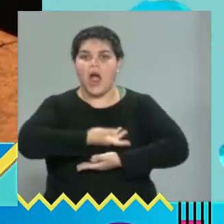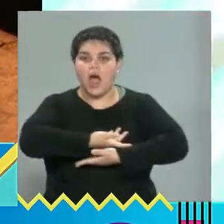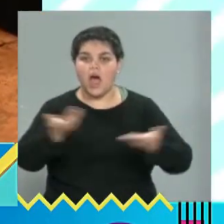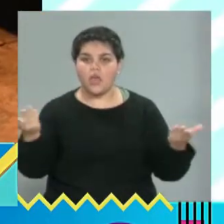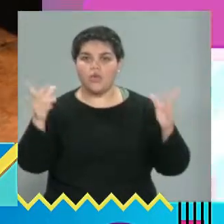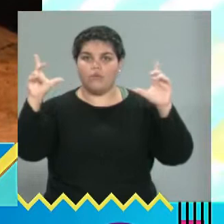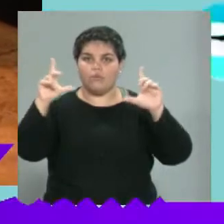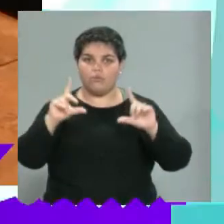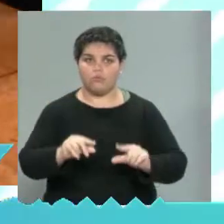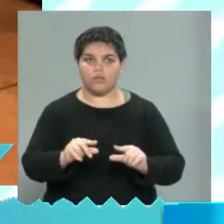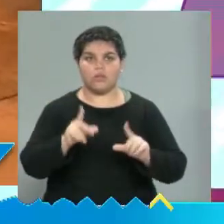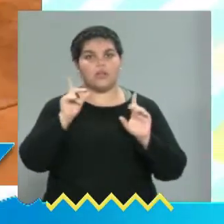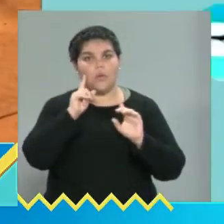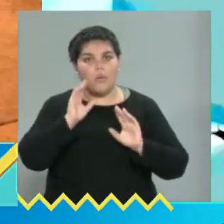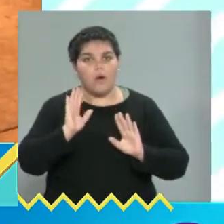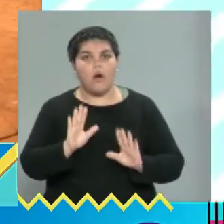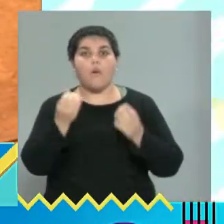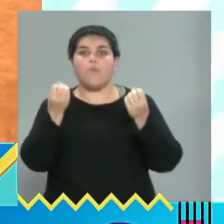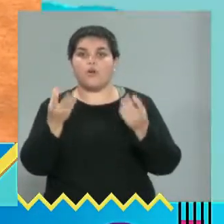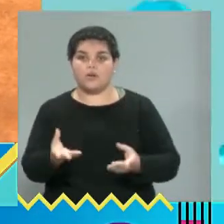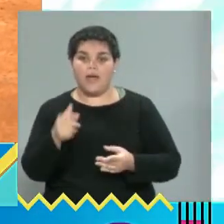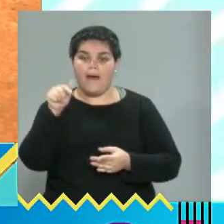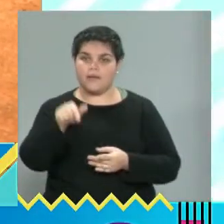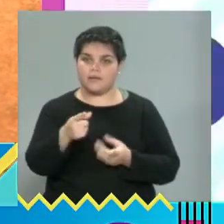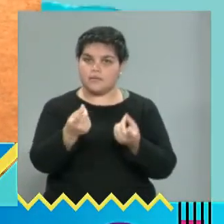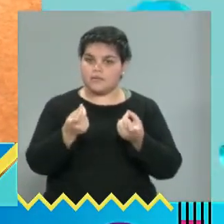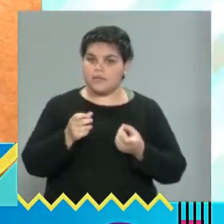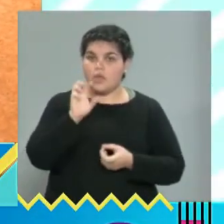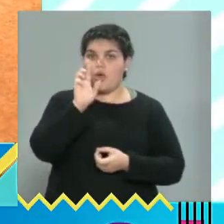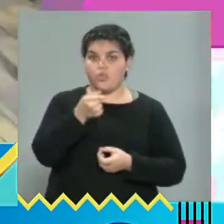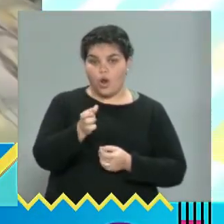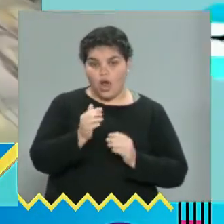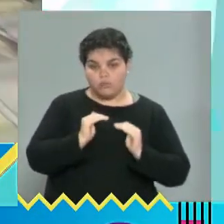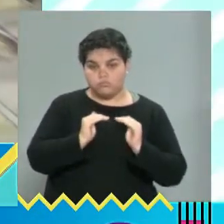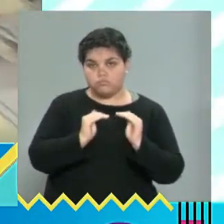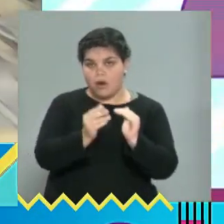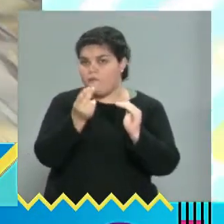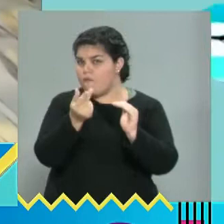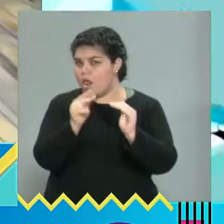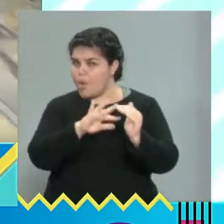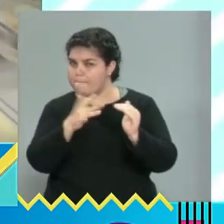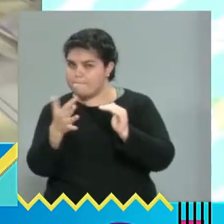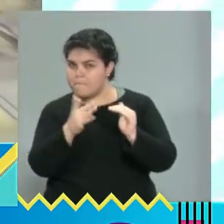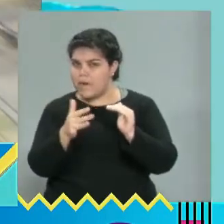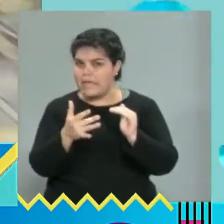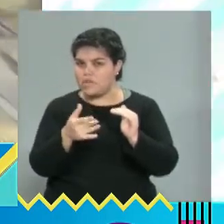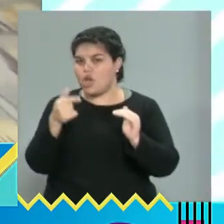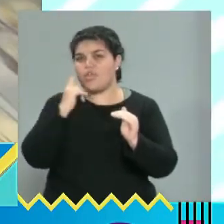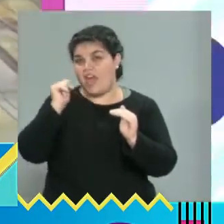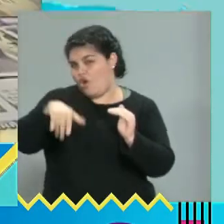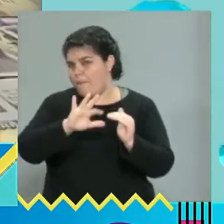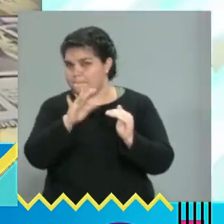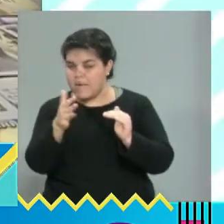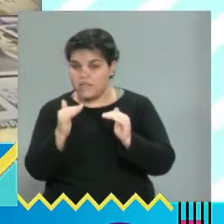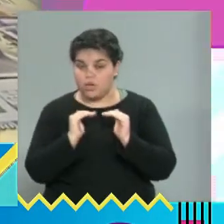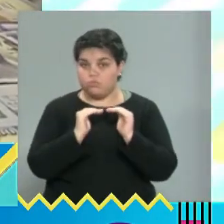empresarios, digamos, los que mueven los capitales, que haga que el dólar se estabilice en un valor no muy diferente del que cerró hoy